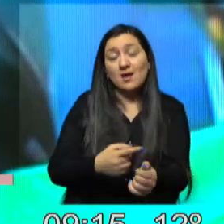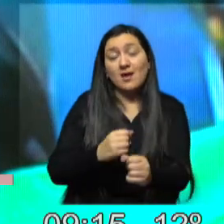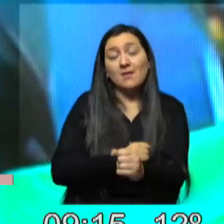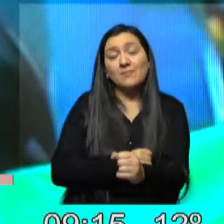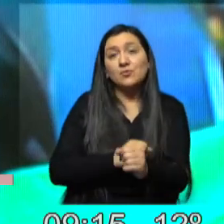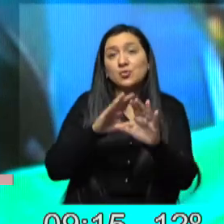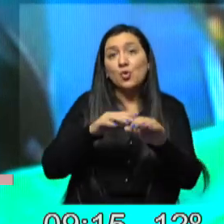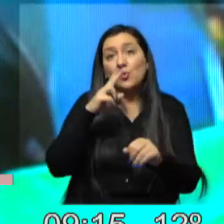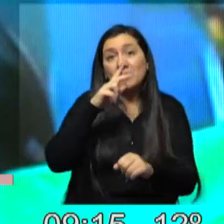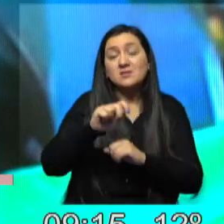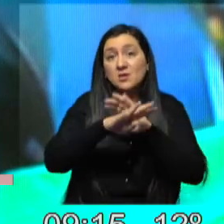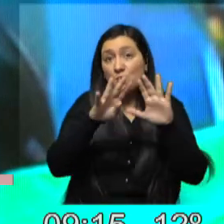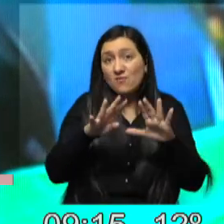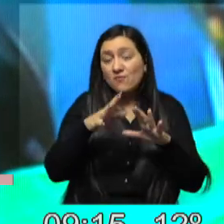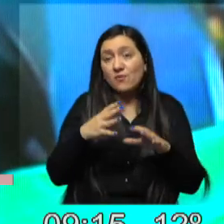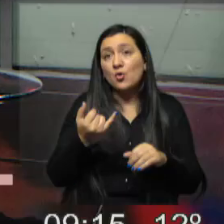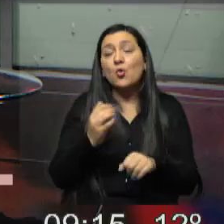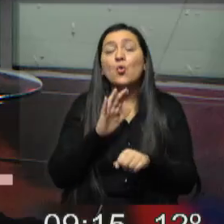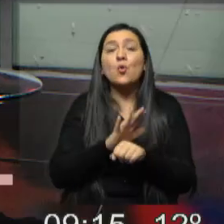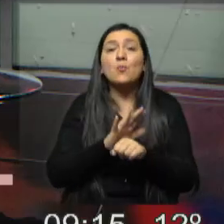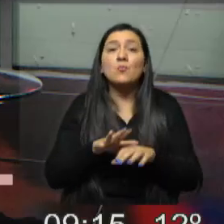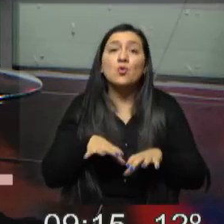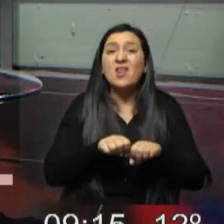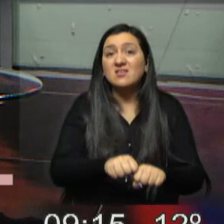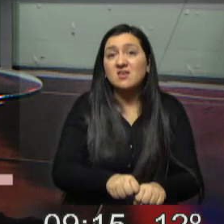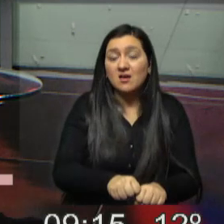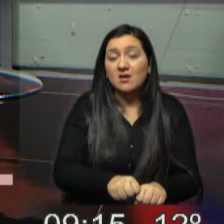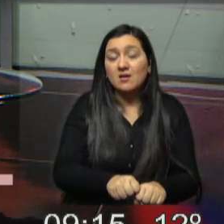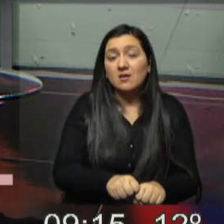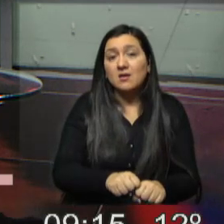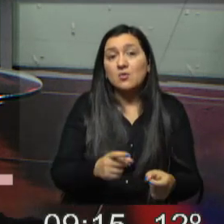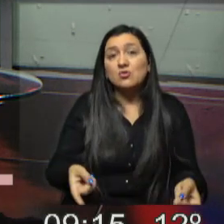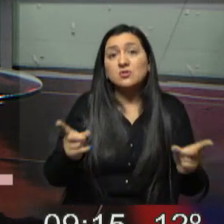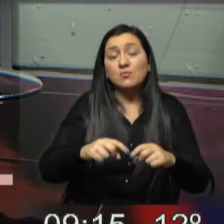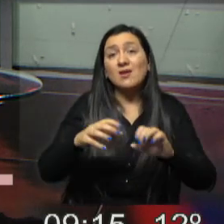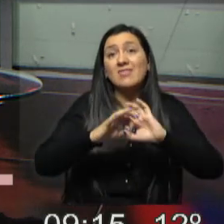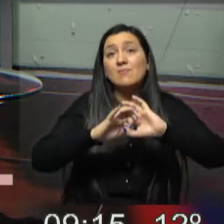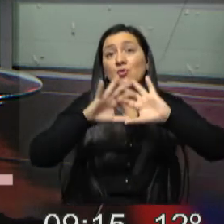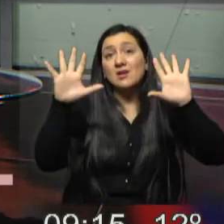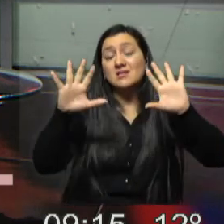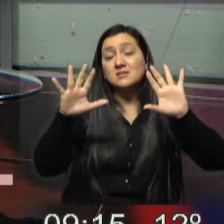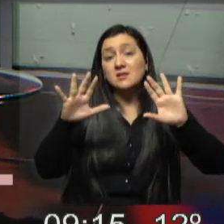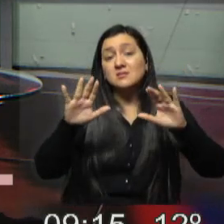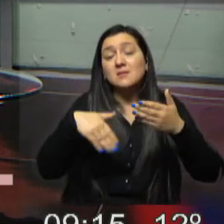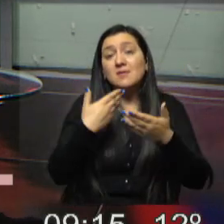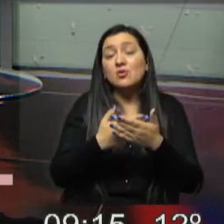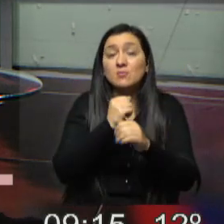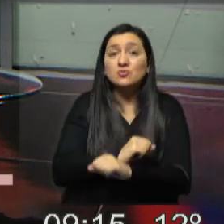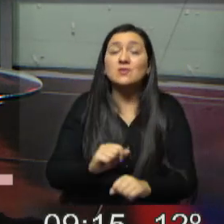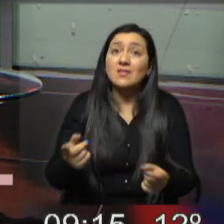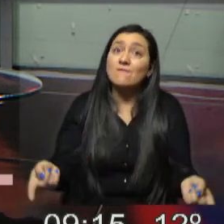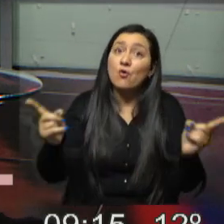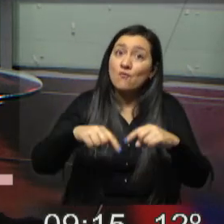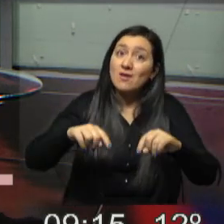¿no? Y se planteó, cuando volvió a la democracia en la década de 1980, también la posibilidad de volver a una